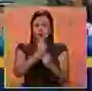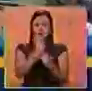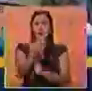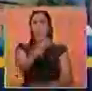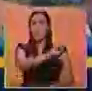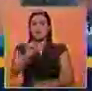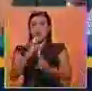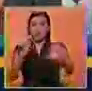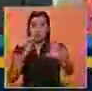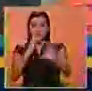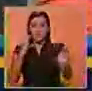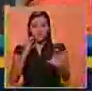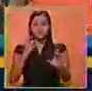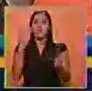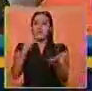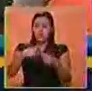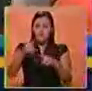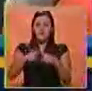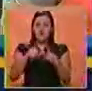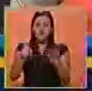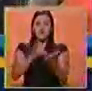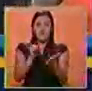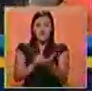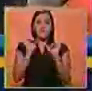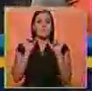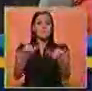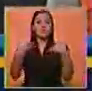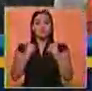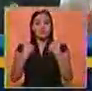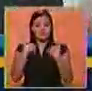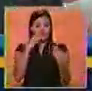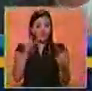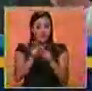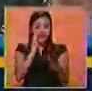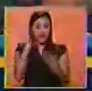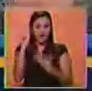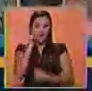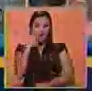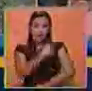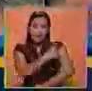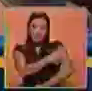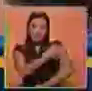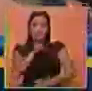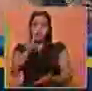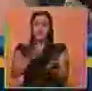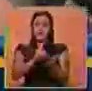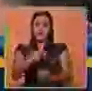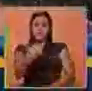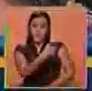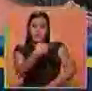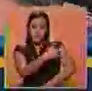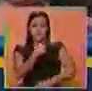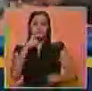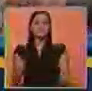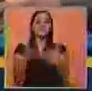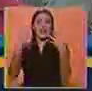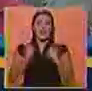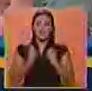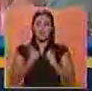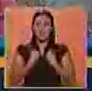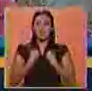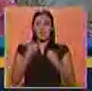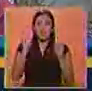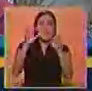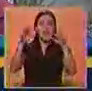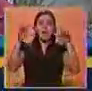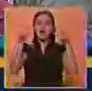oeste han sido atacados en varias oportunidades, como este hombre, quien recibió 2 tiros, pero salvó su vida milagrosamente. Los